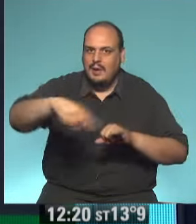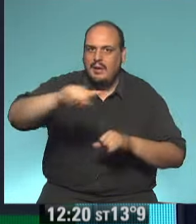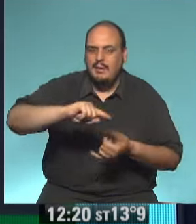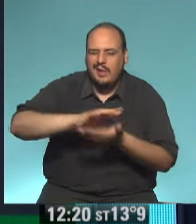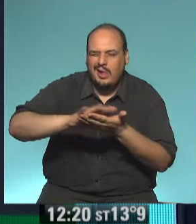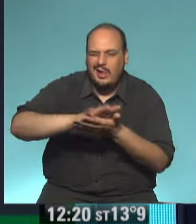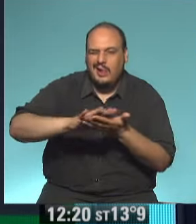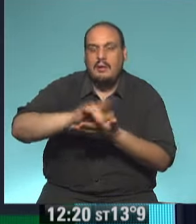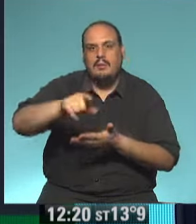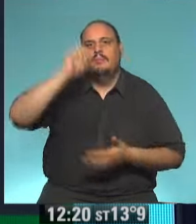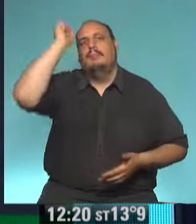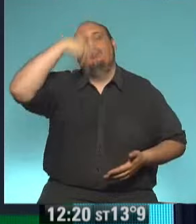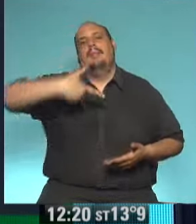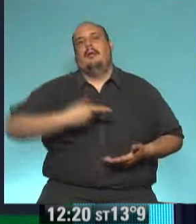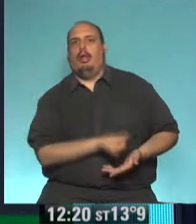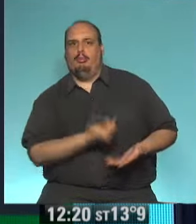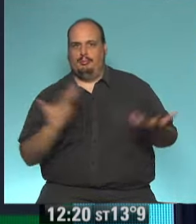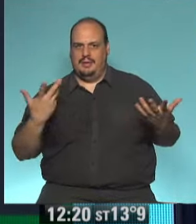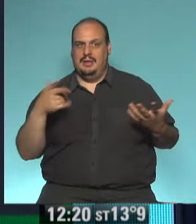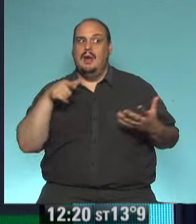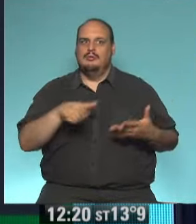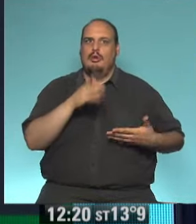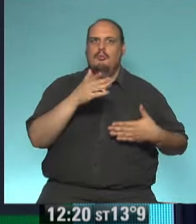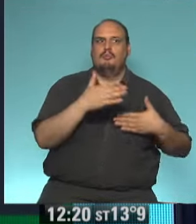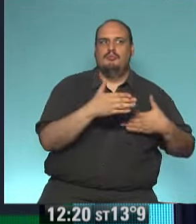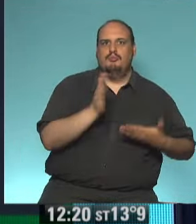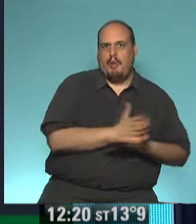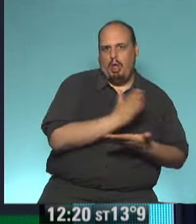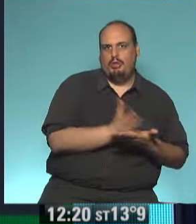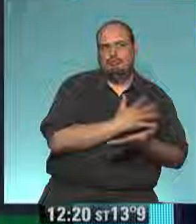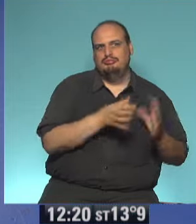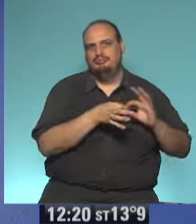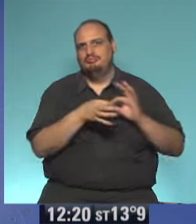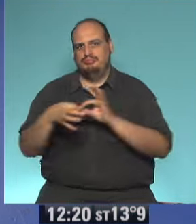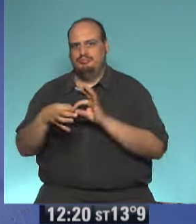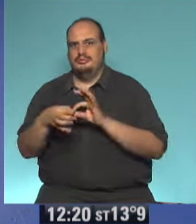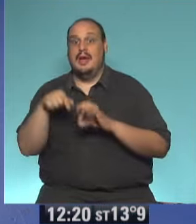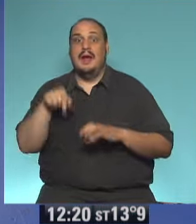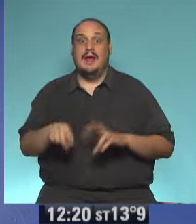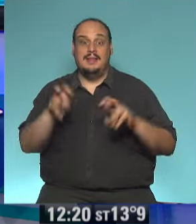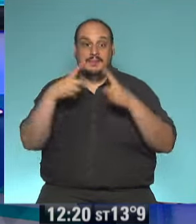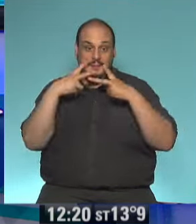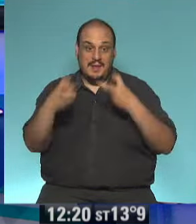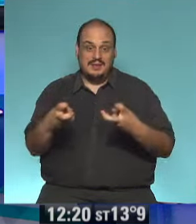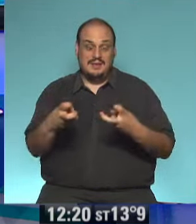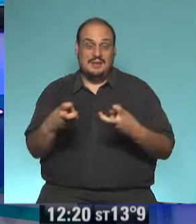y no otro. Entonces acompaña mucho a la producción. Y acá, justamente hablando de investigar, ¿a dónde nos